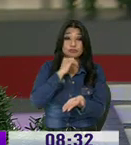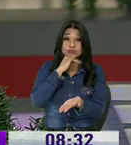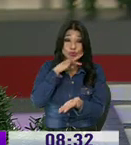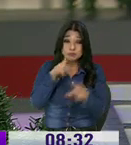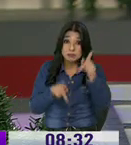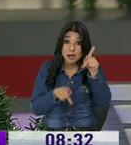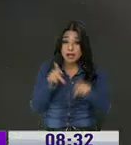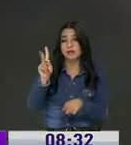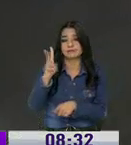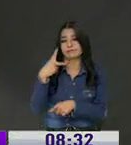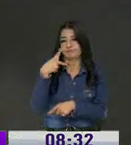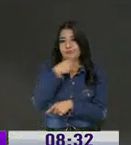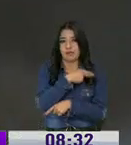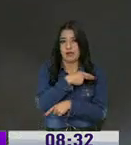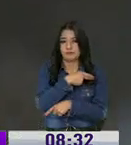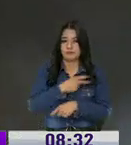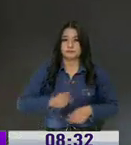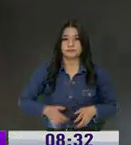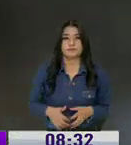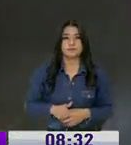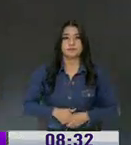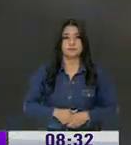playas.